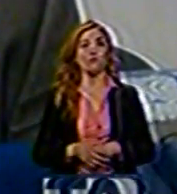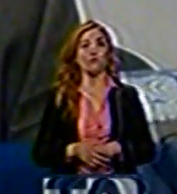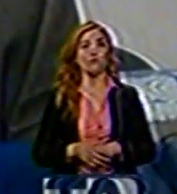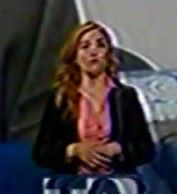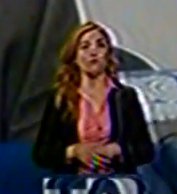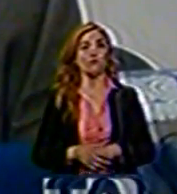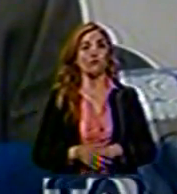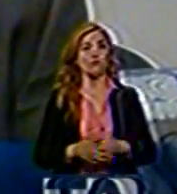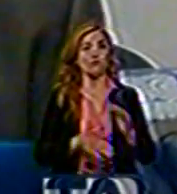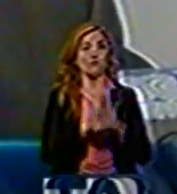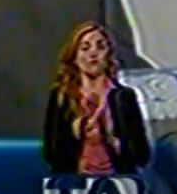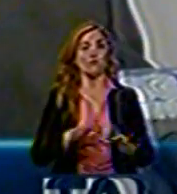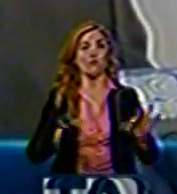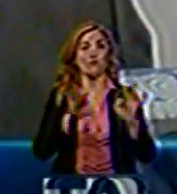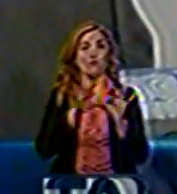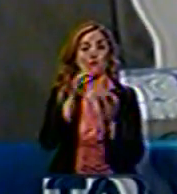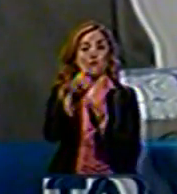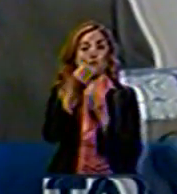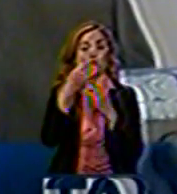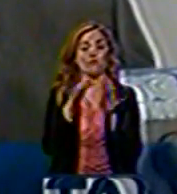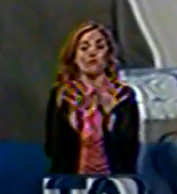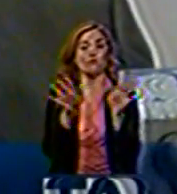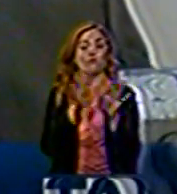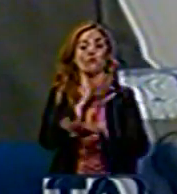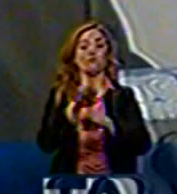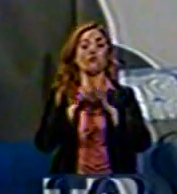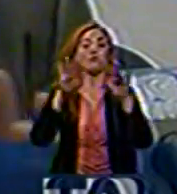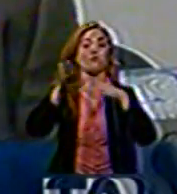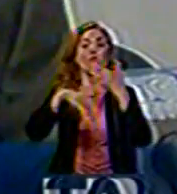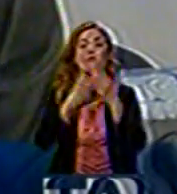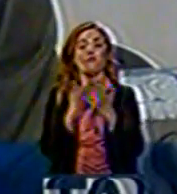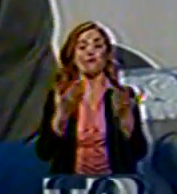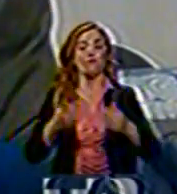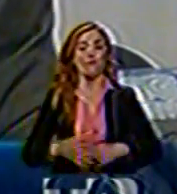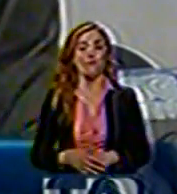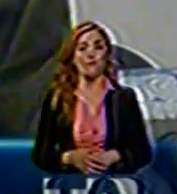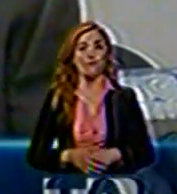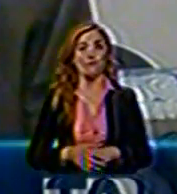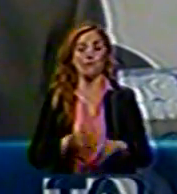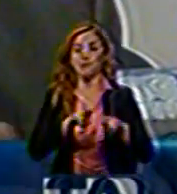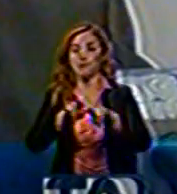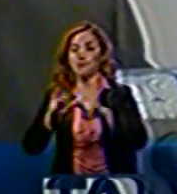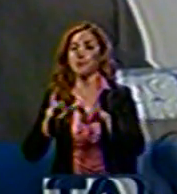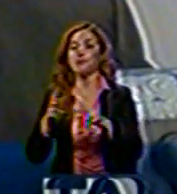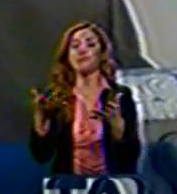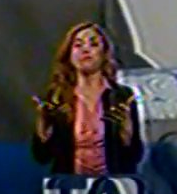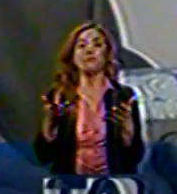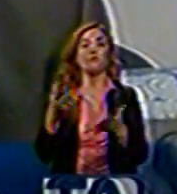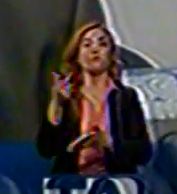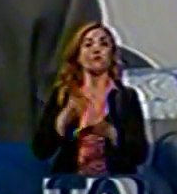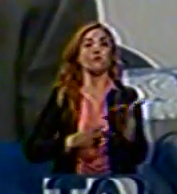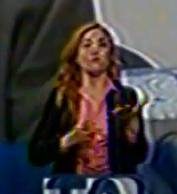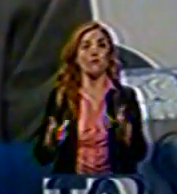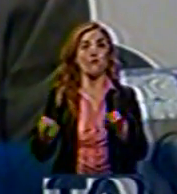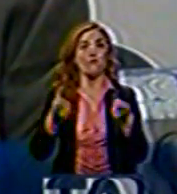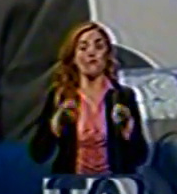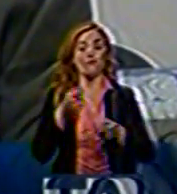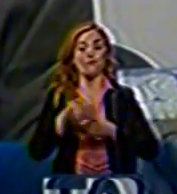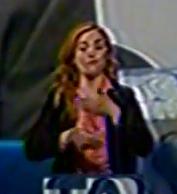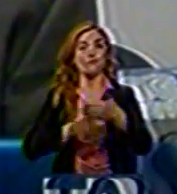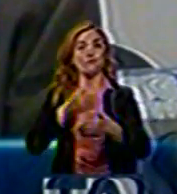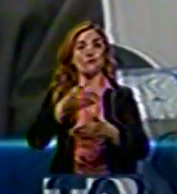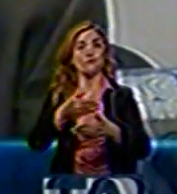mucho más importante que tengamos un informe global sobre todo y sentadas las partes dijéramos, miren, lo que ocurre es esto, ahora sí,